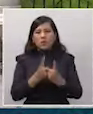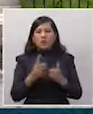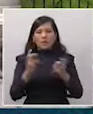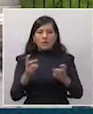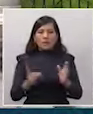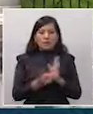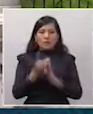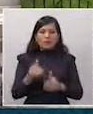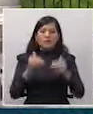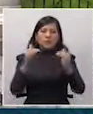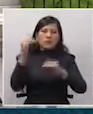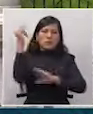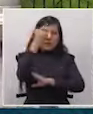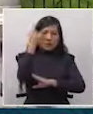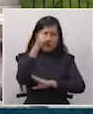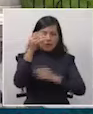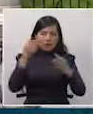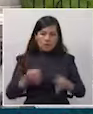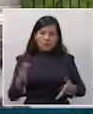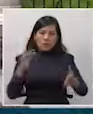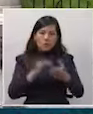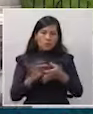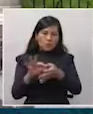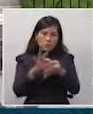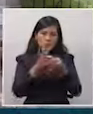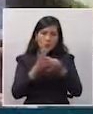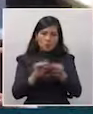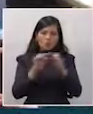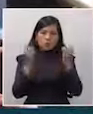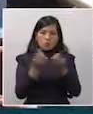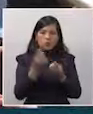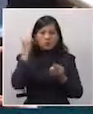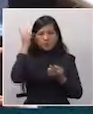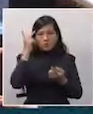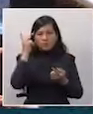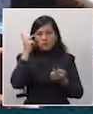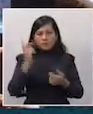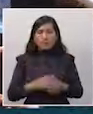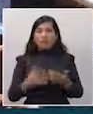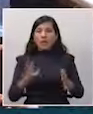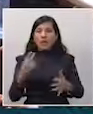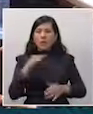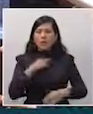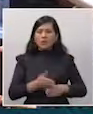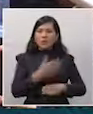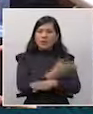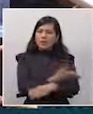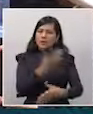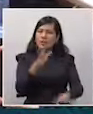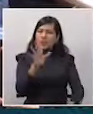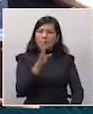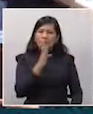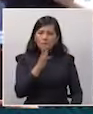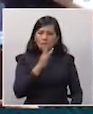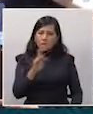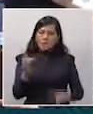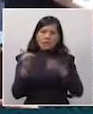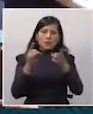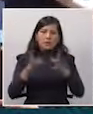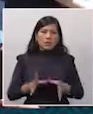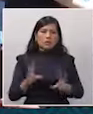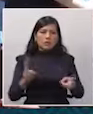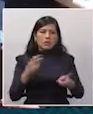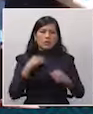Alto para ratificar la unidad del instrumento político. Le hemos dicho reiteradas veces a la dirección nacional, le